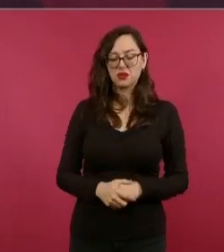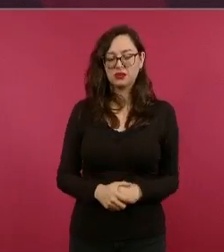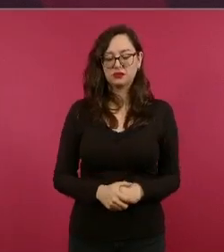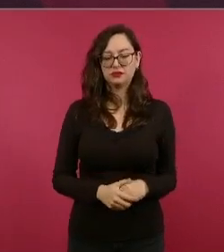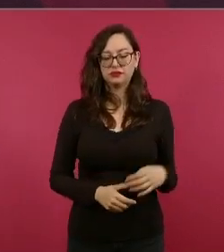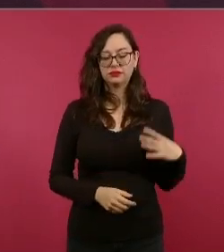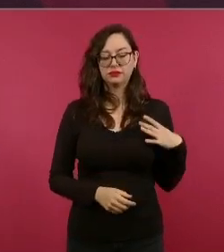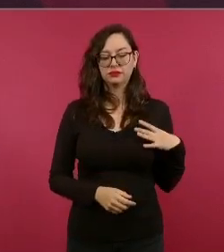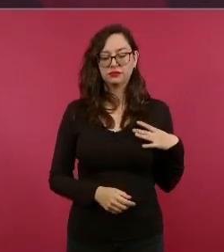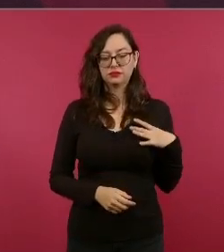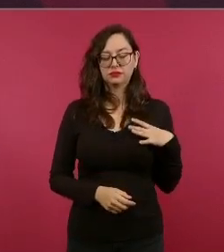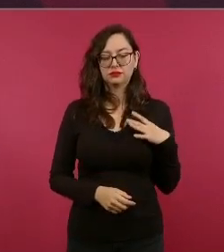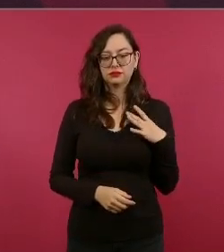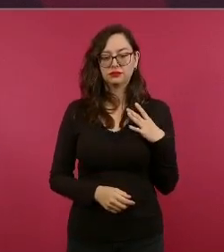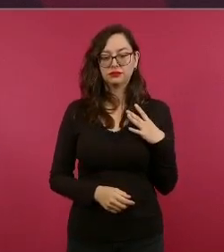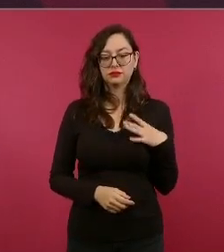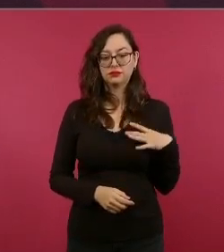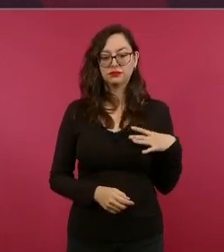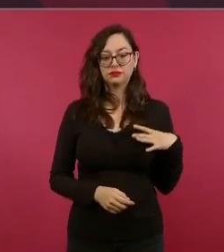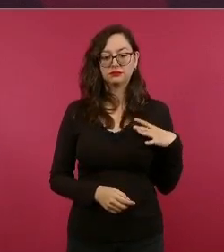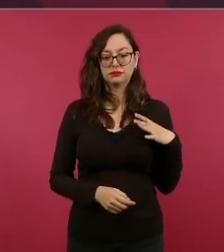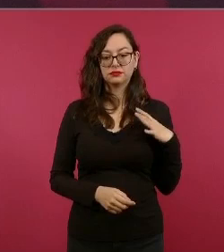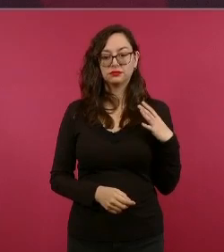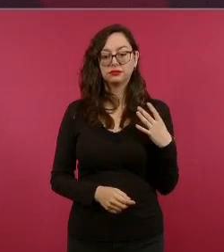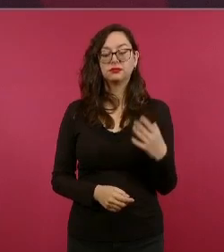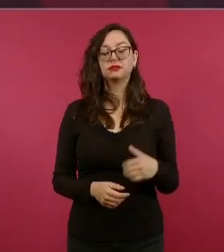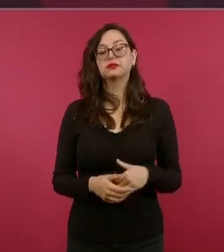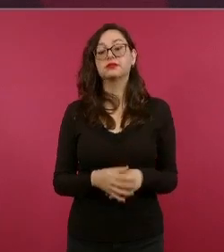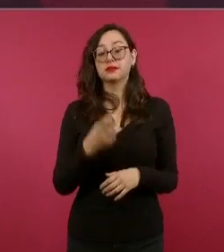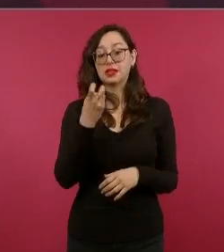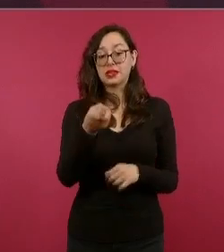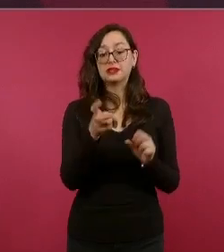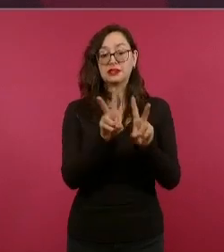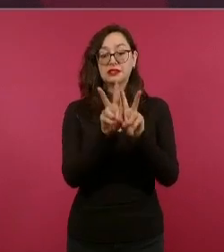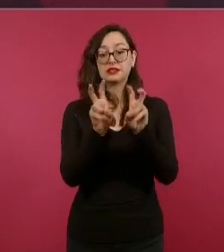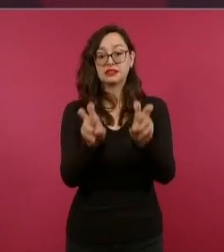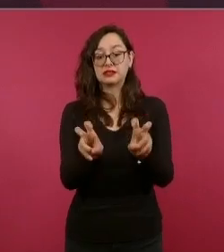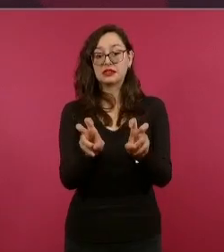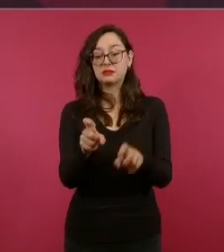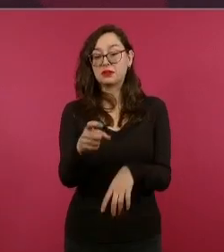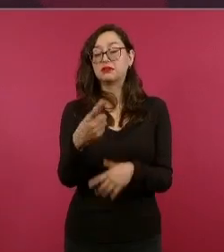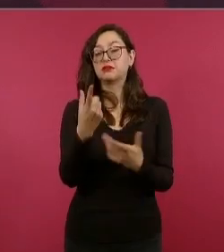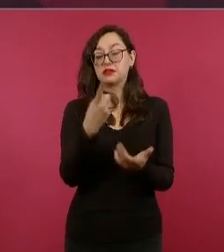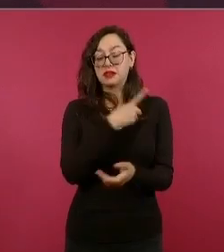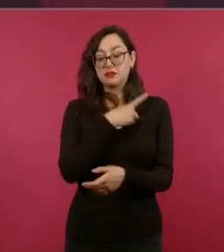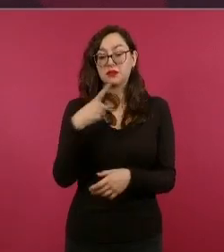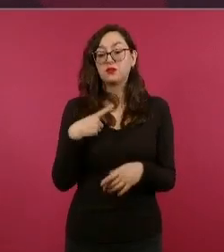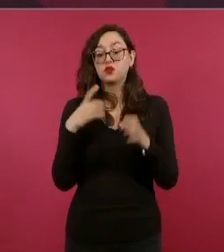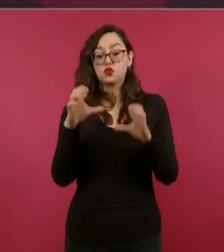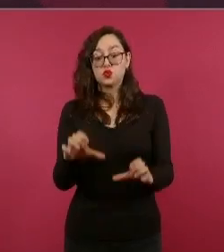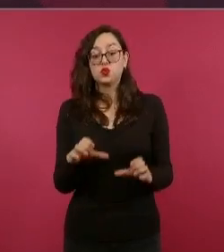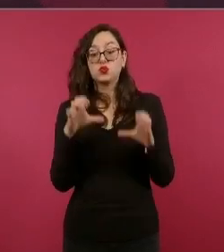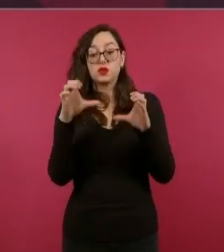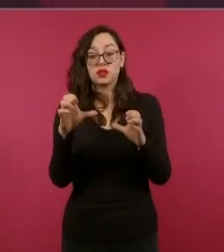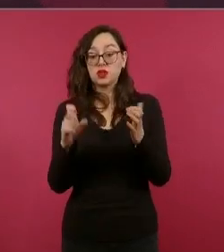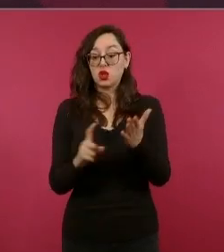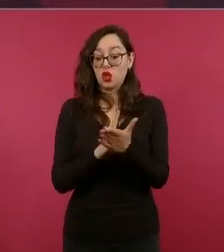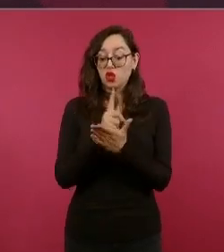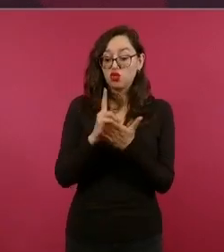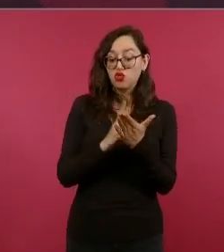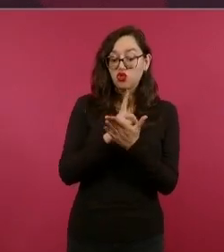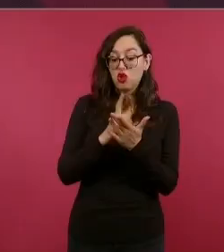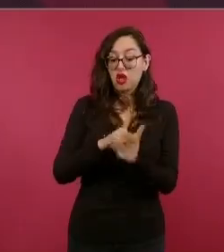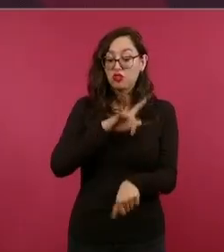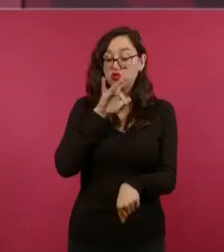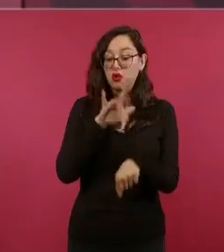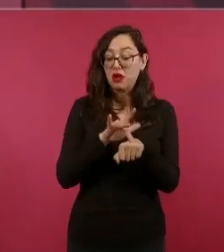Entonces, sí tiene que estar en la agenda, no al consumo. ¿Saben dónde tenemos más problemas de